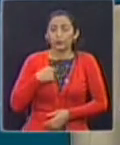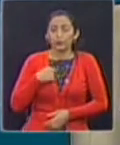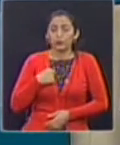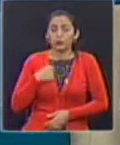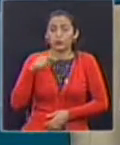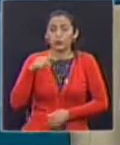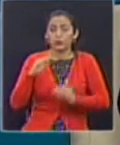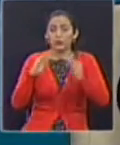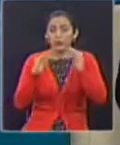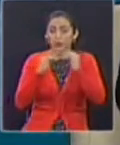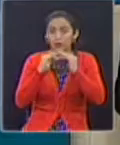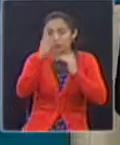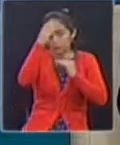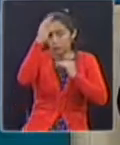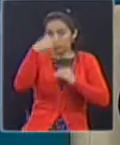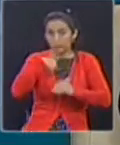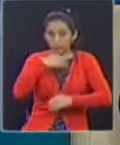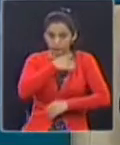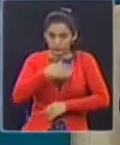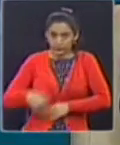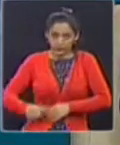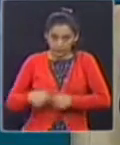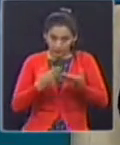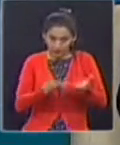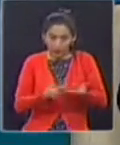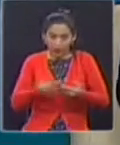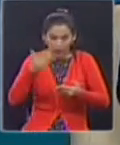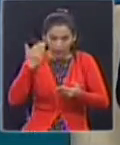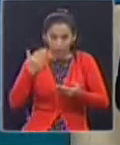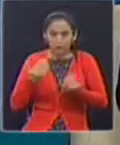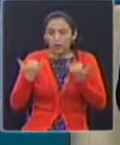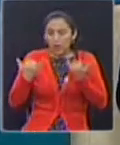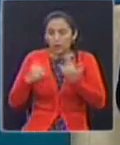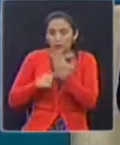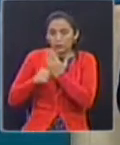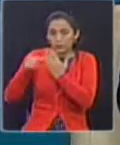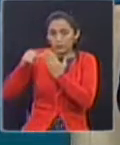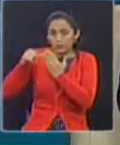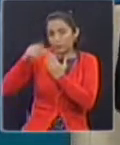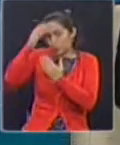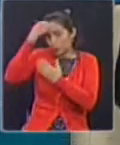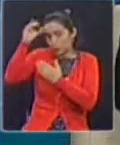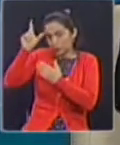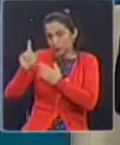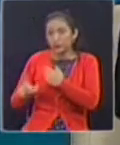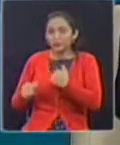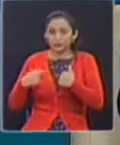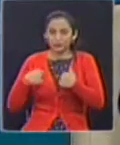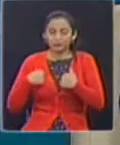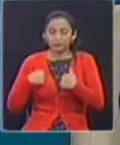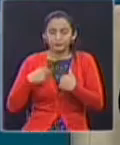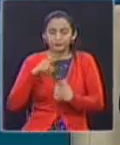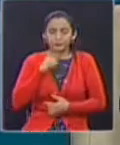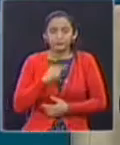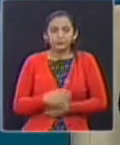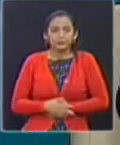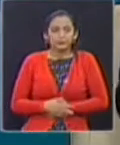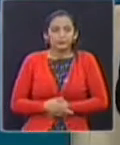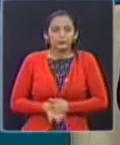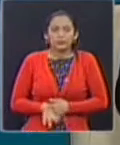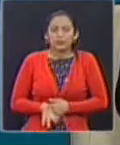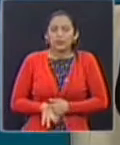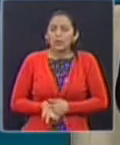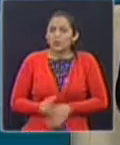la Casa de la Cultura y ahora de ministro de Cultura, pero nunca quitaré de mi mente aquello